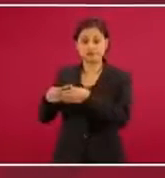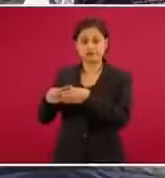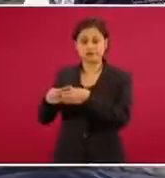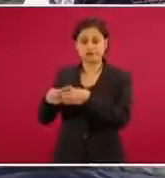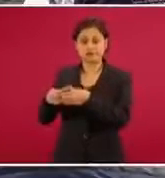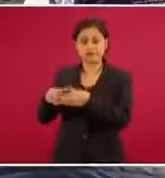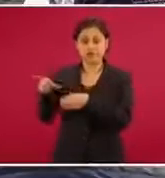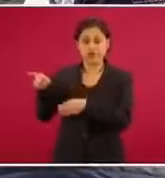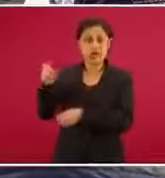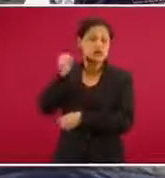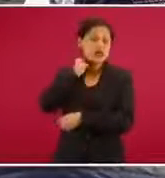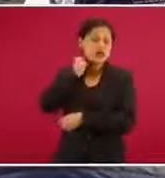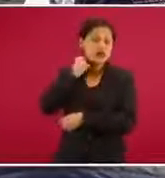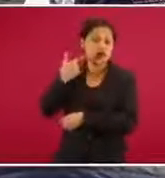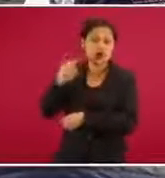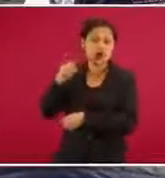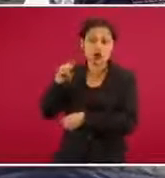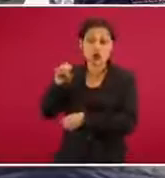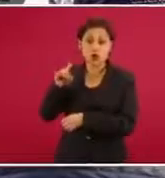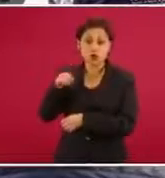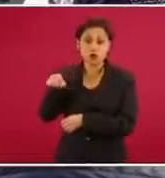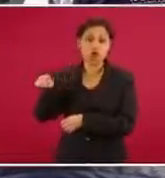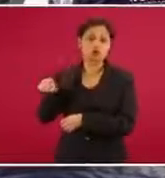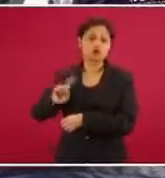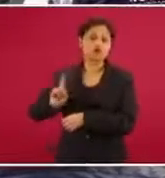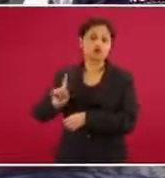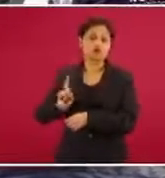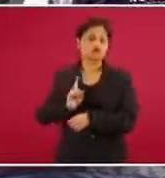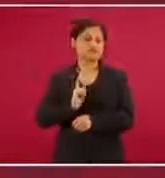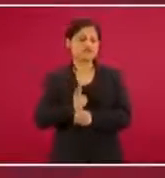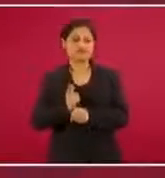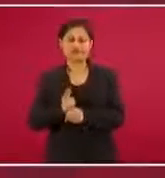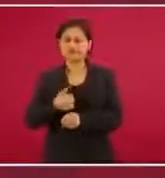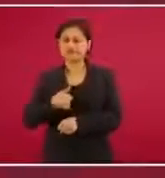distinto hay que hablar con él